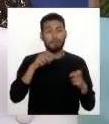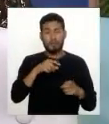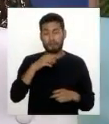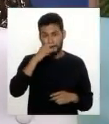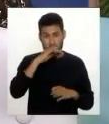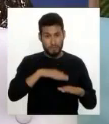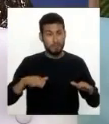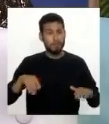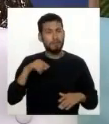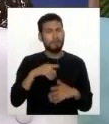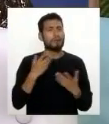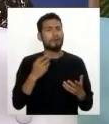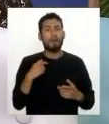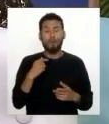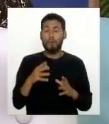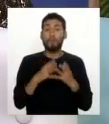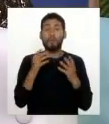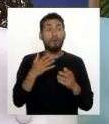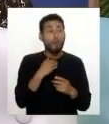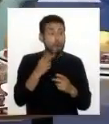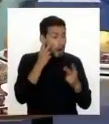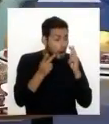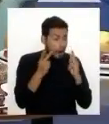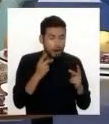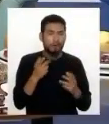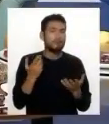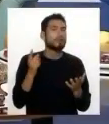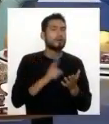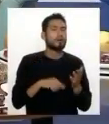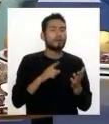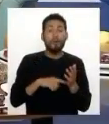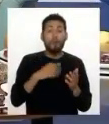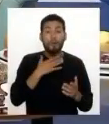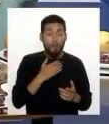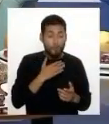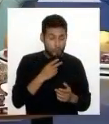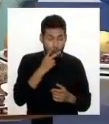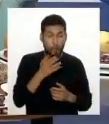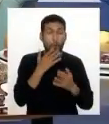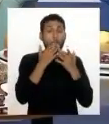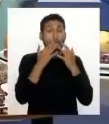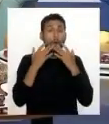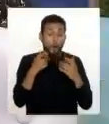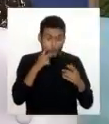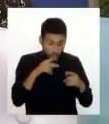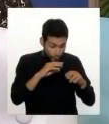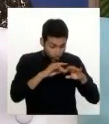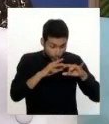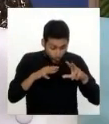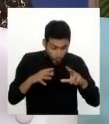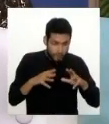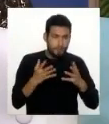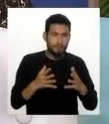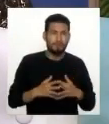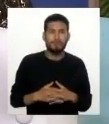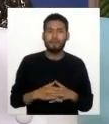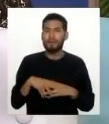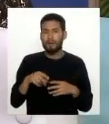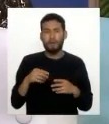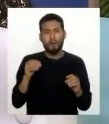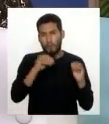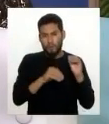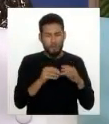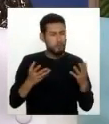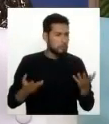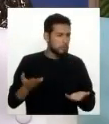niños pequeños, son muy visuales. Entonces, ellos les va a llamar mucho la atención los colores. colores, las texturas, el que le